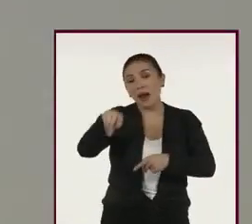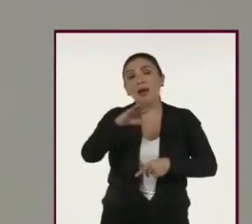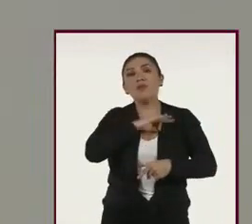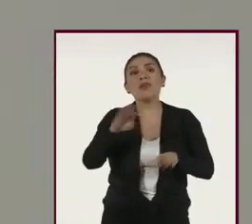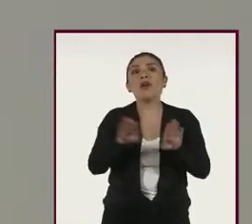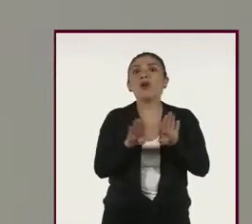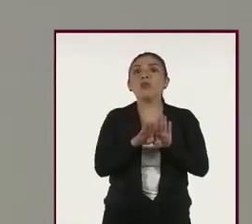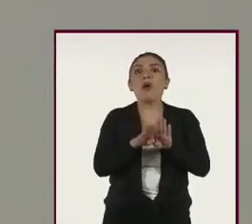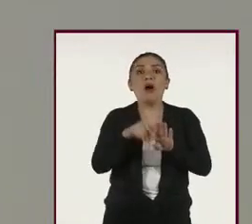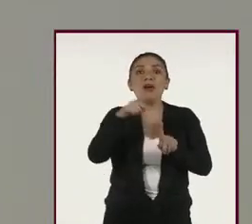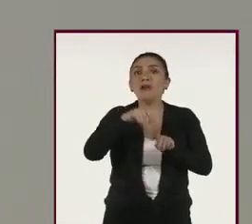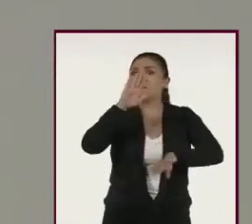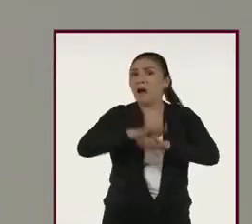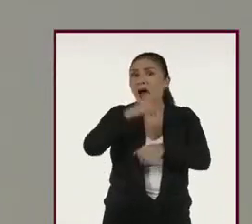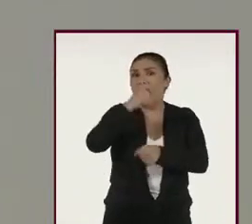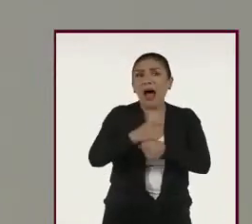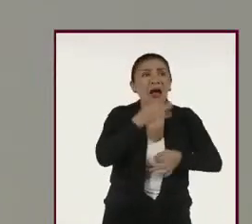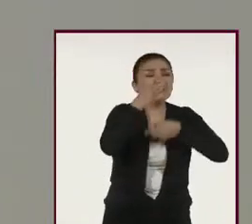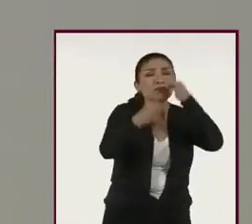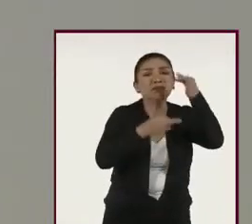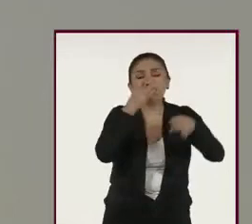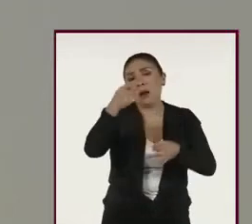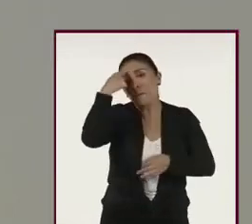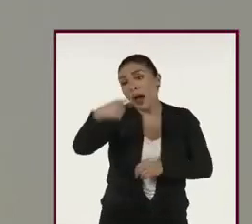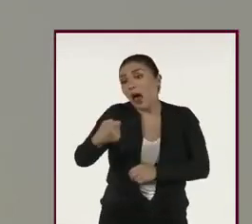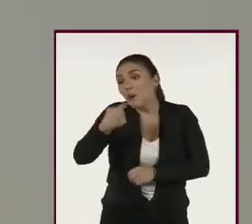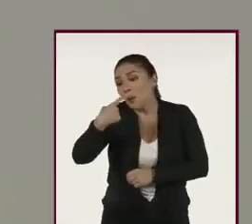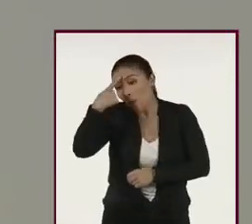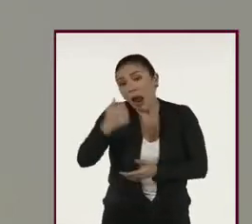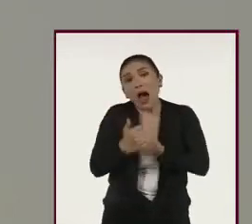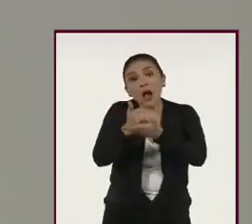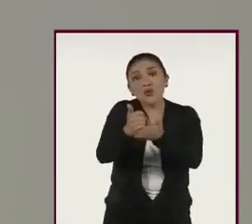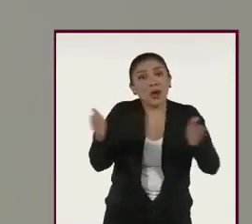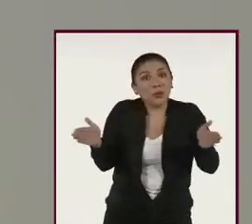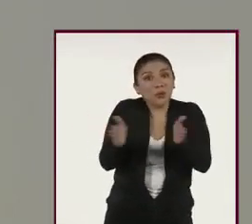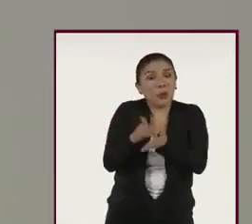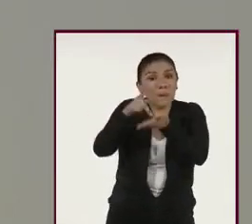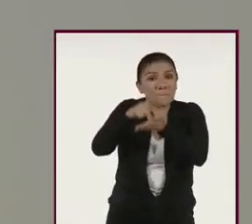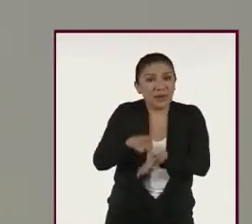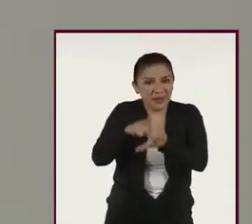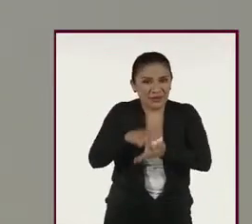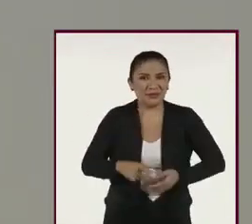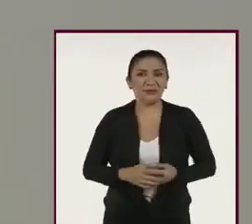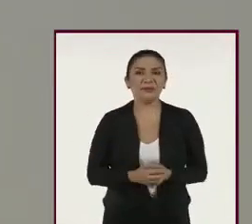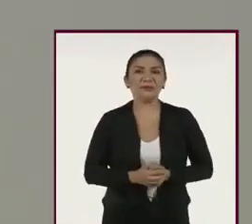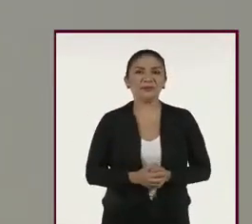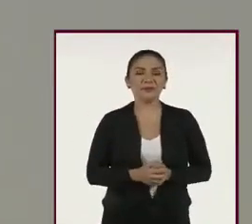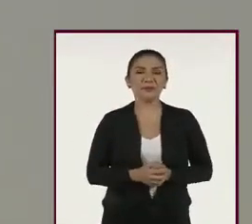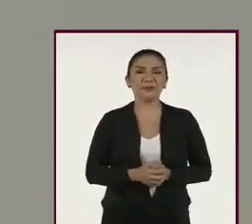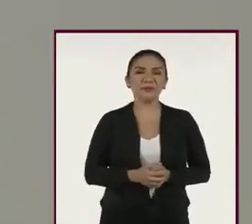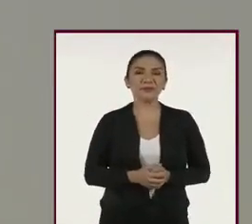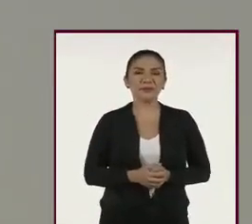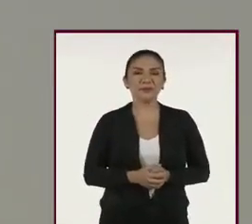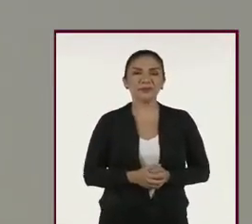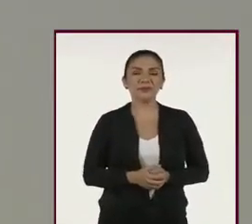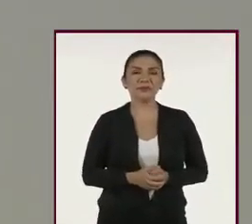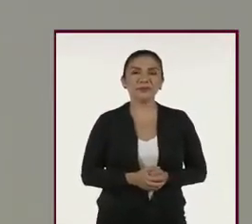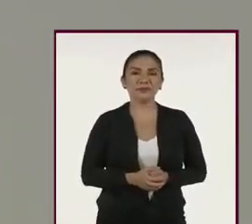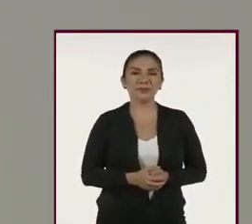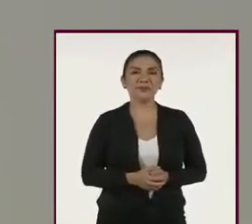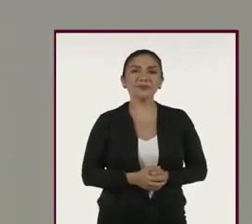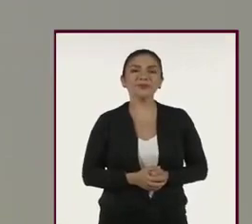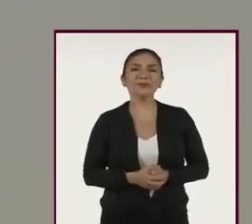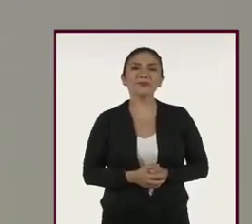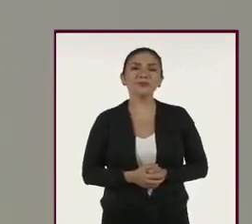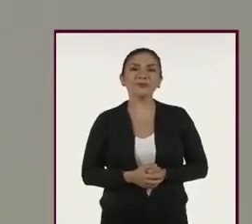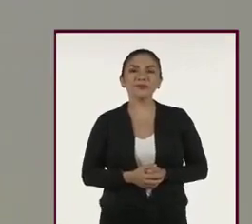ser como de alta difusión y que se ingieren con la intención de bajar de peso. La que sigue, por favor. Okay.